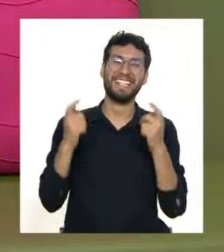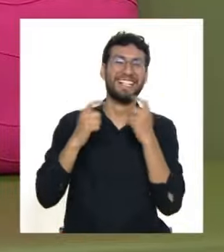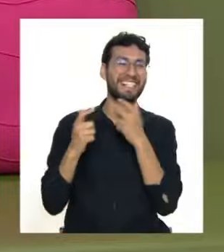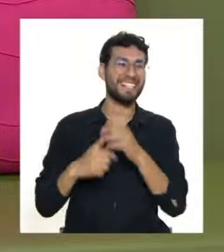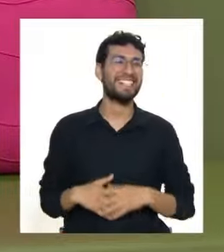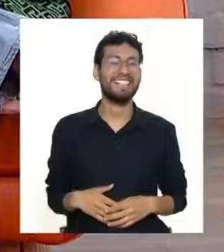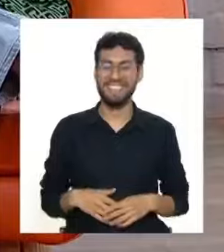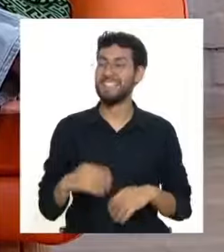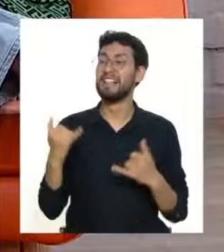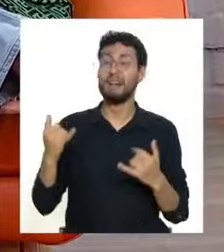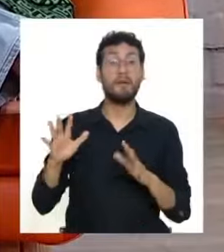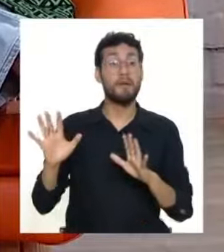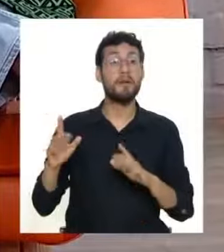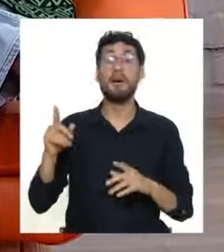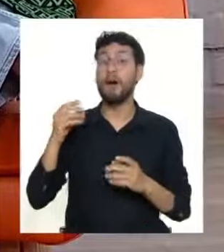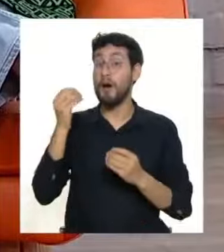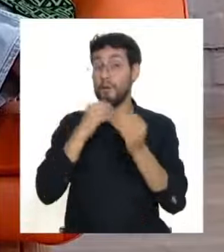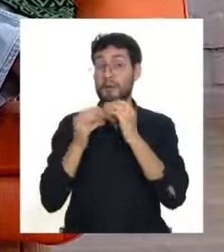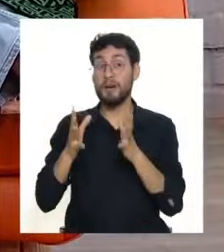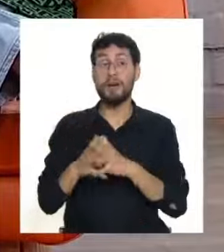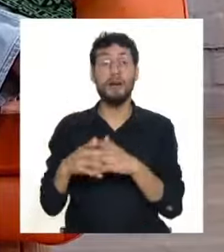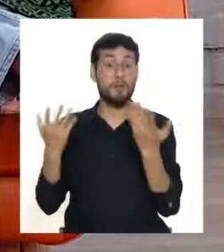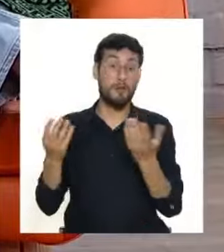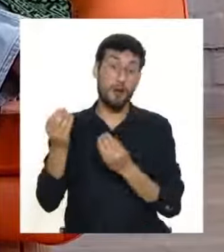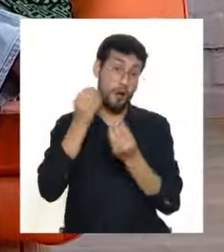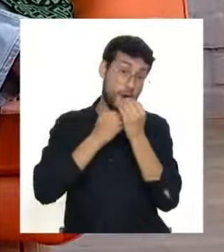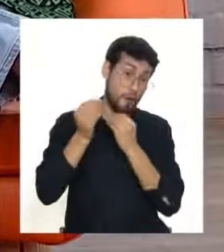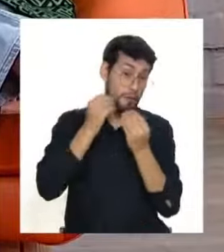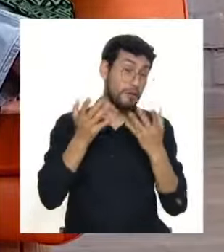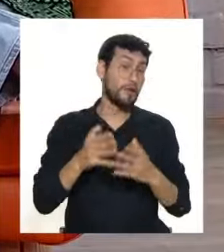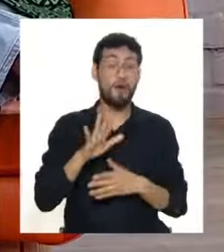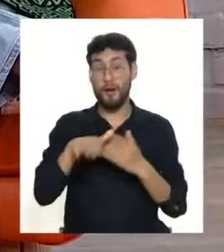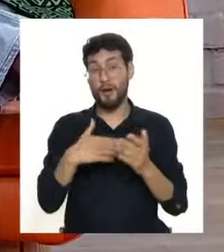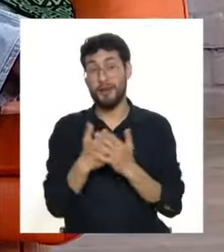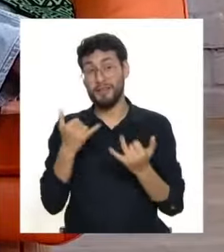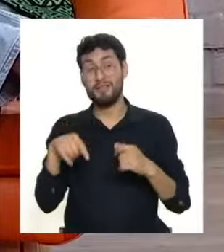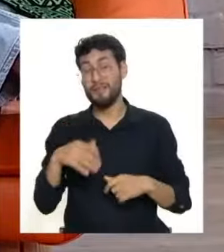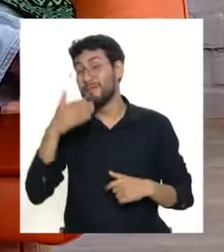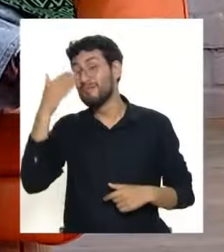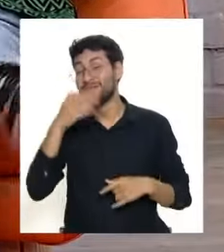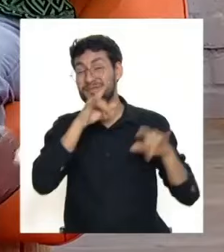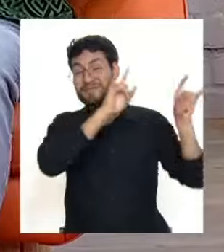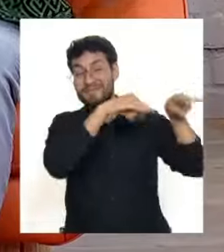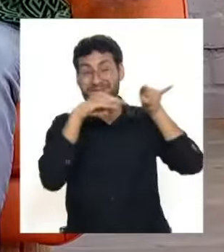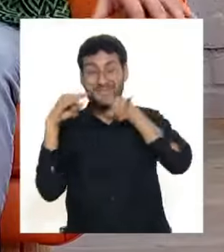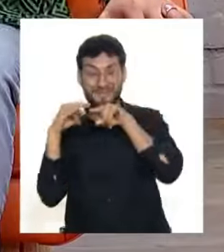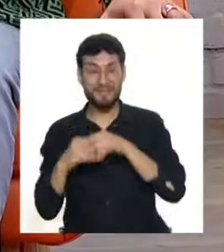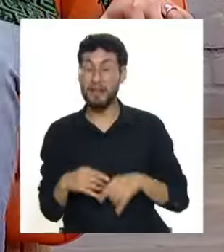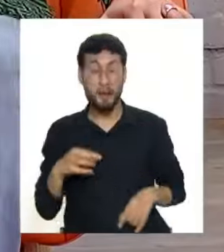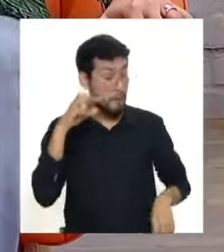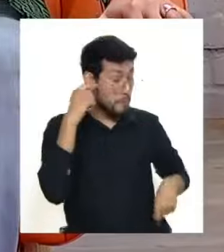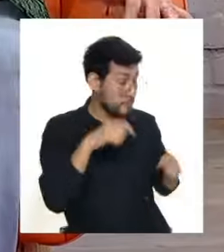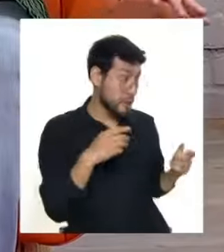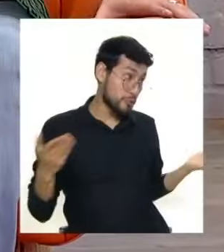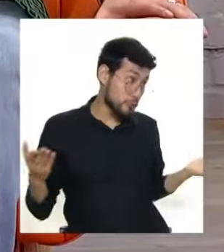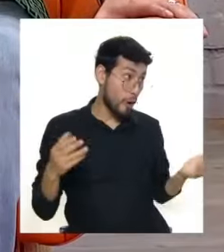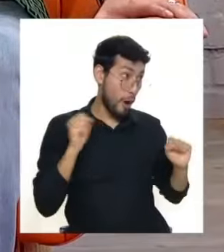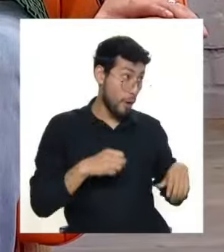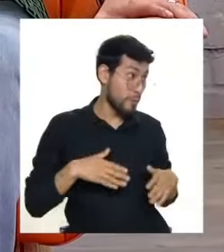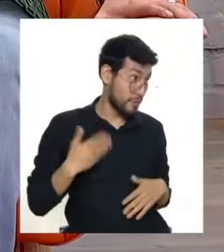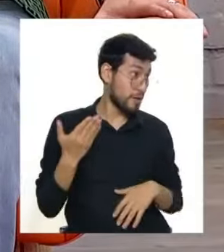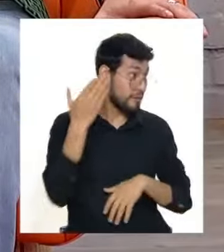Claro. Falta un poco de información ahí. Oye, pero hablando de la comida y que todo este set está oliendo tan delicioso, Papi Pisu, ¿podemos